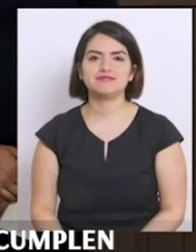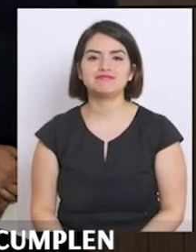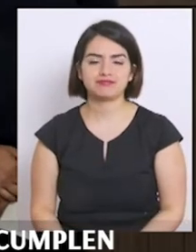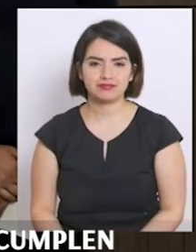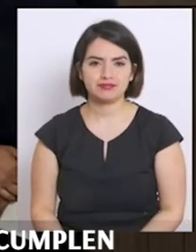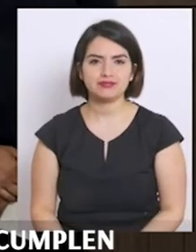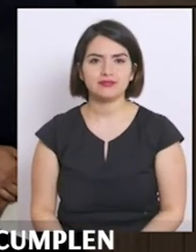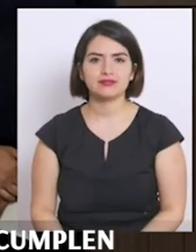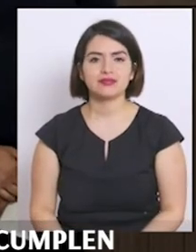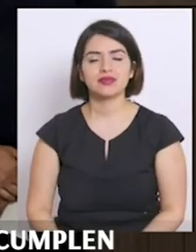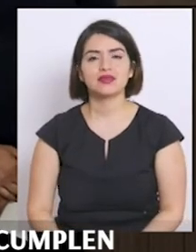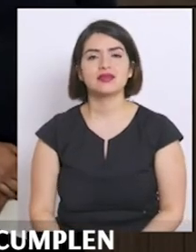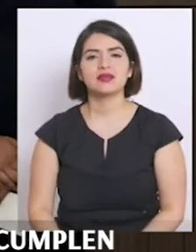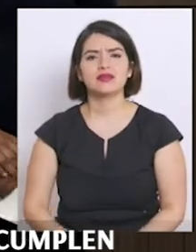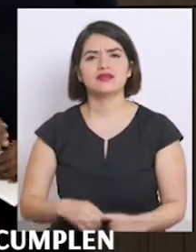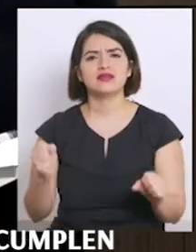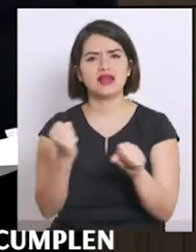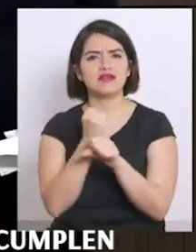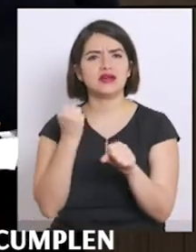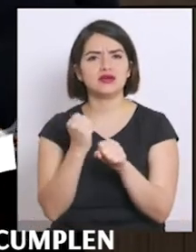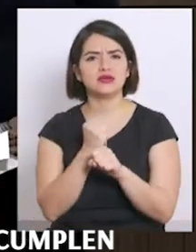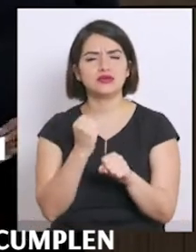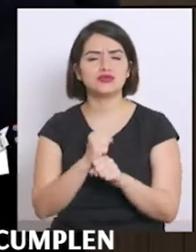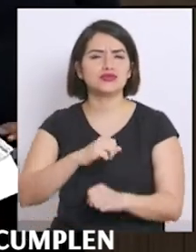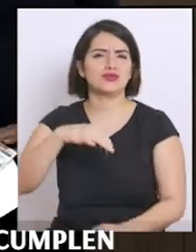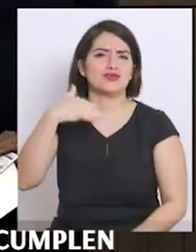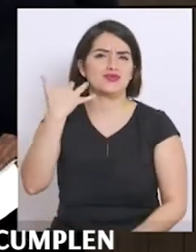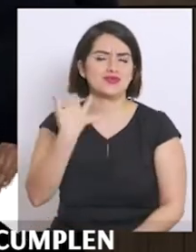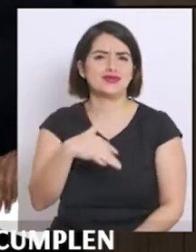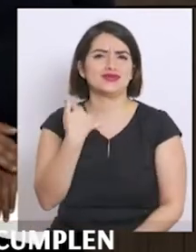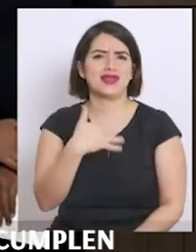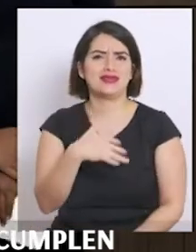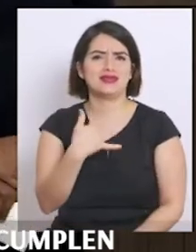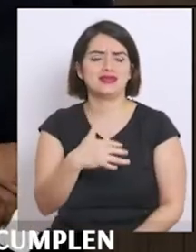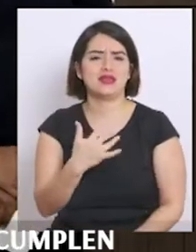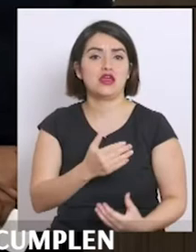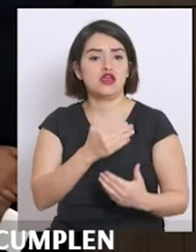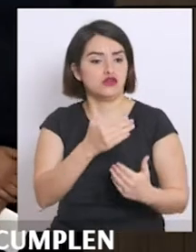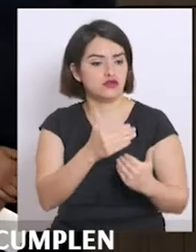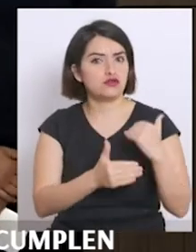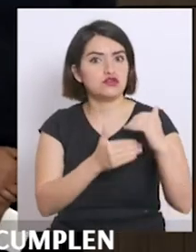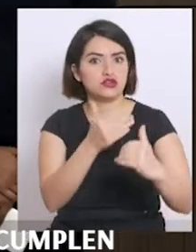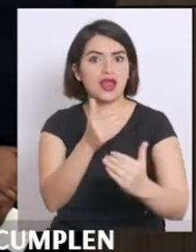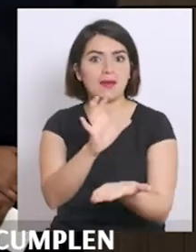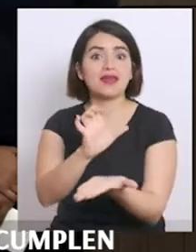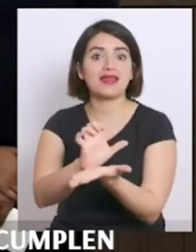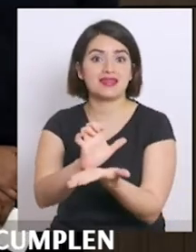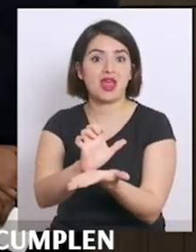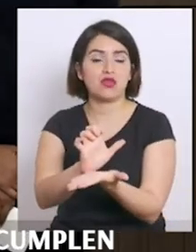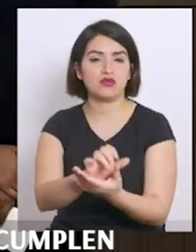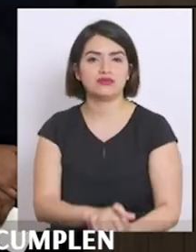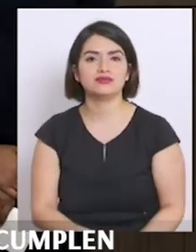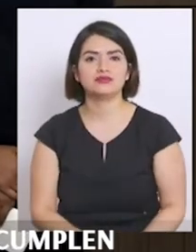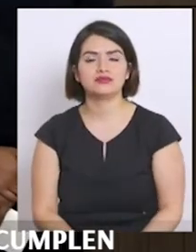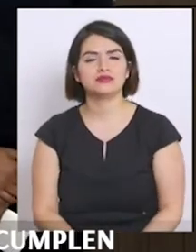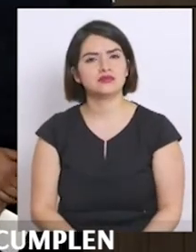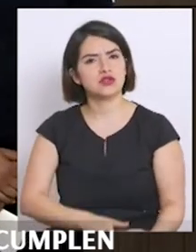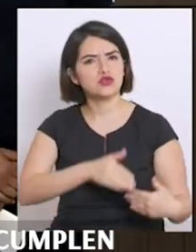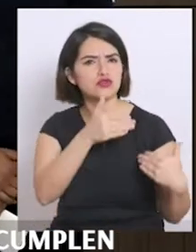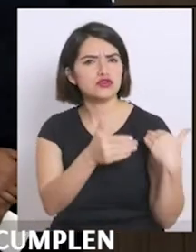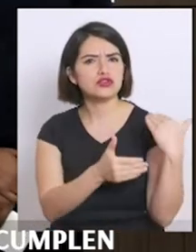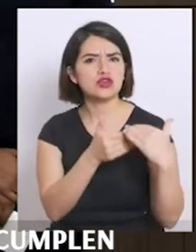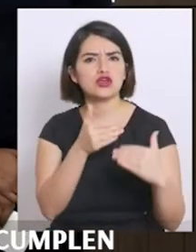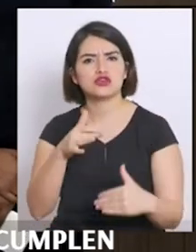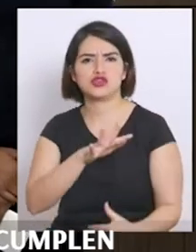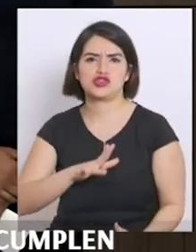hacen, ¿cierto?, funciones críticas, críticas para el buen funcionamiento del Estado, críticas para el buen funcionamiento de